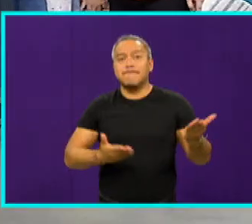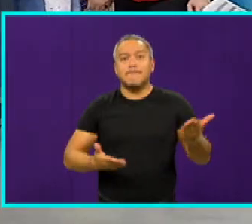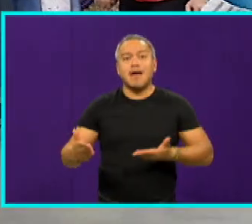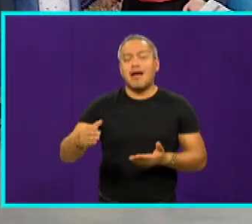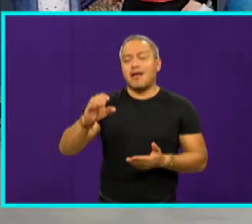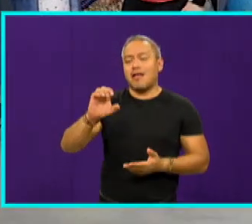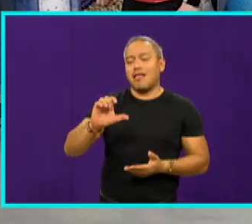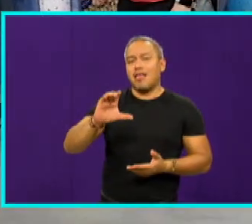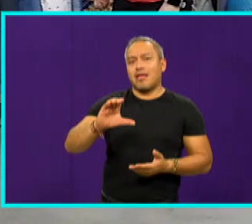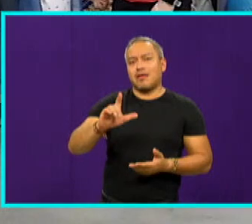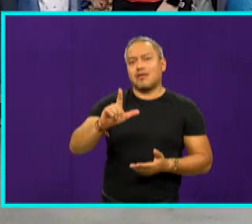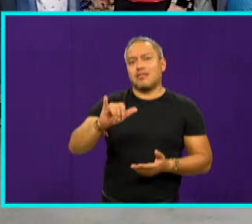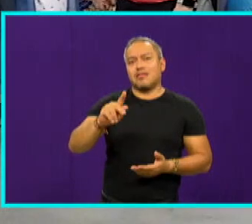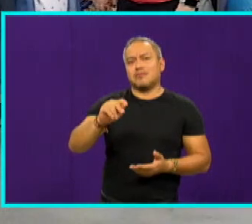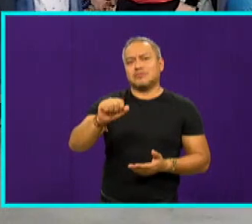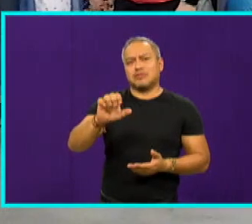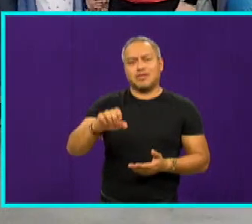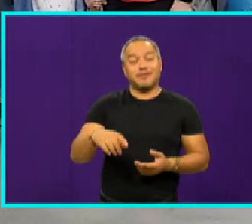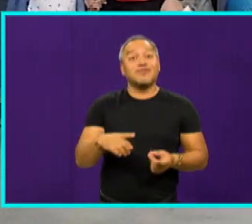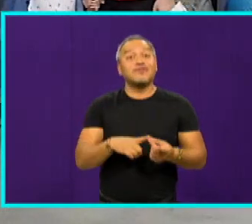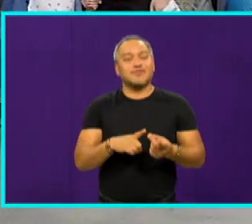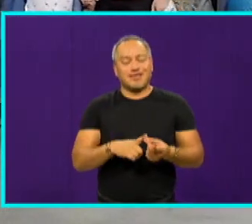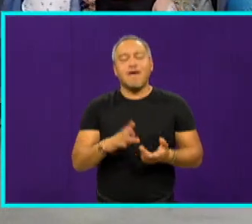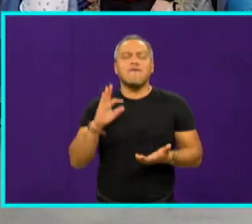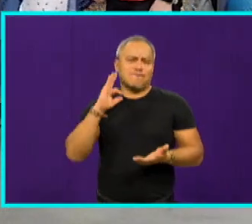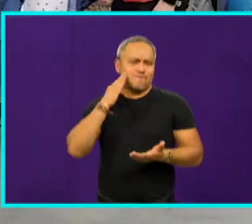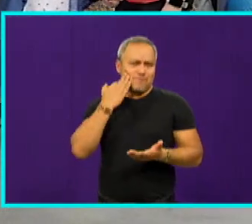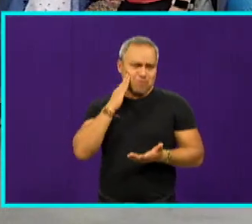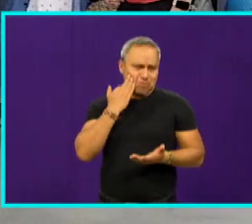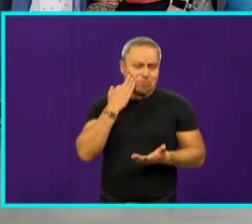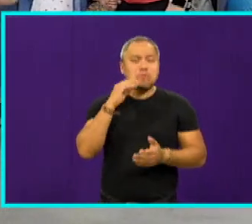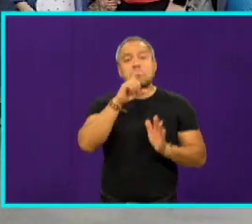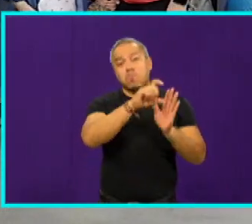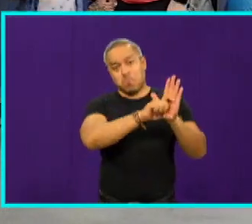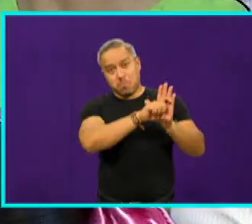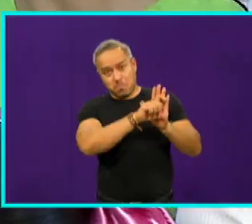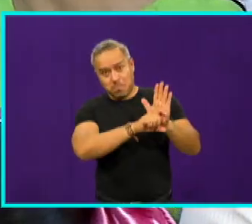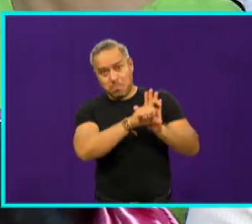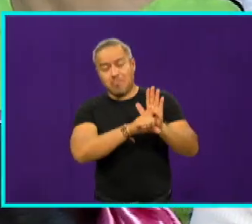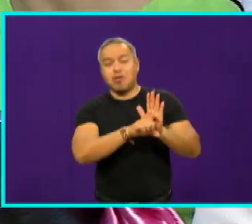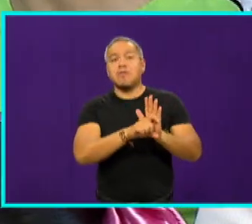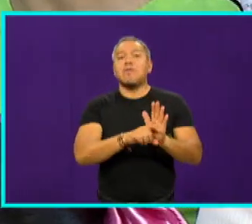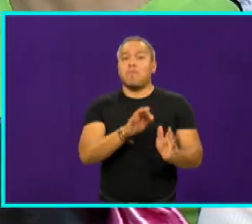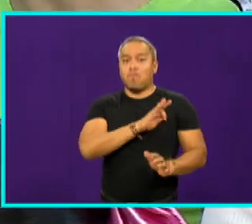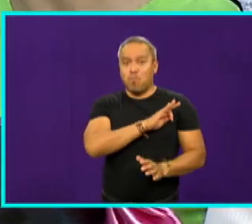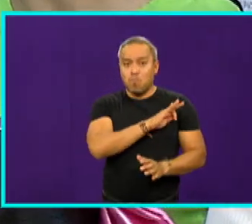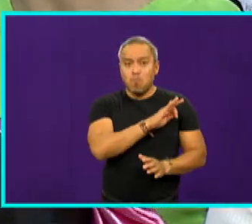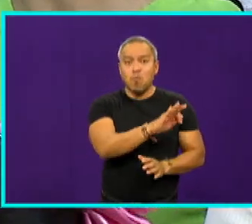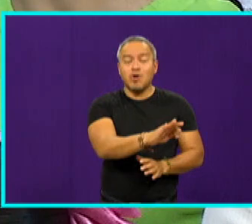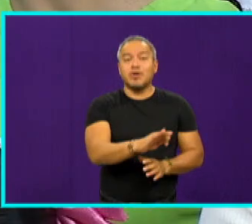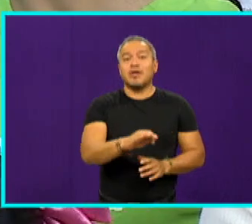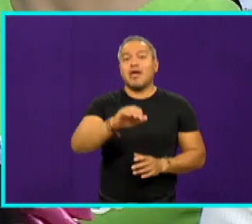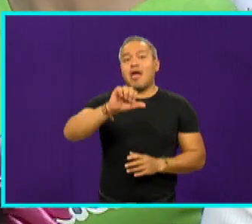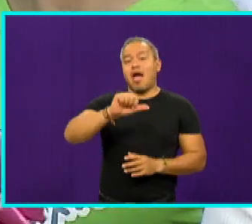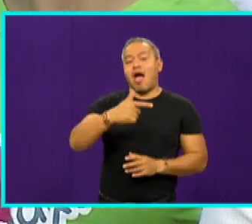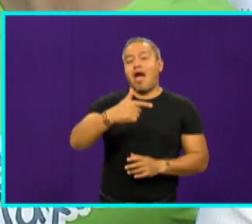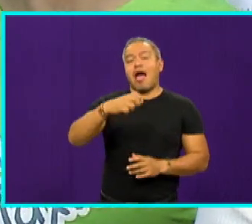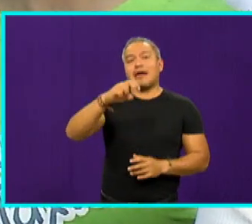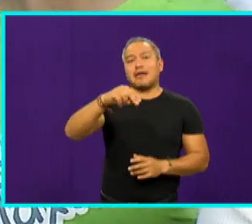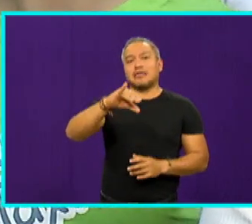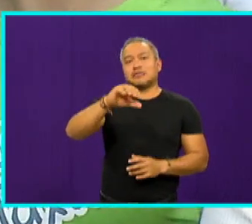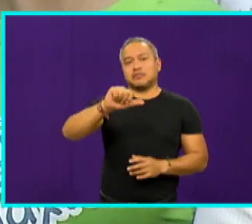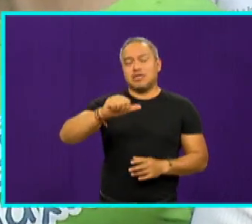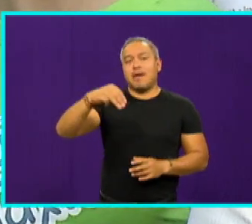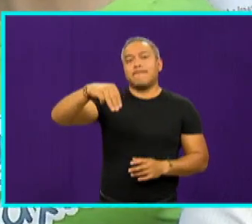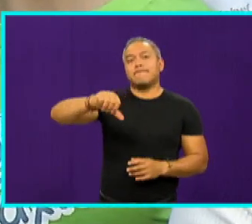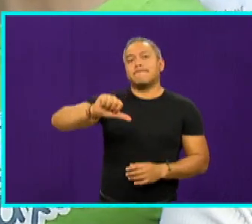favor, maestro. El Ballet Eclipse lo pueden encontrar en Facebook y en Instagram, en las redes sociales que se encuentra como Agencia Magnus o al